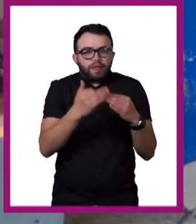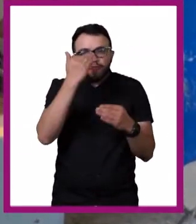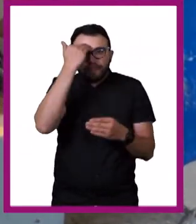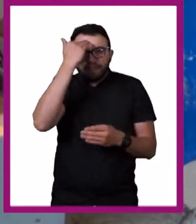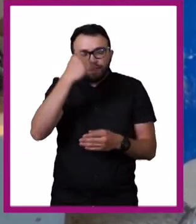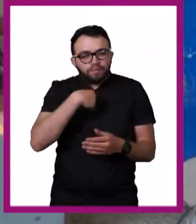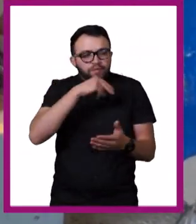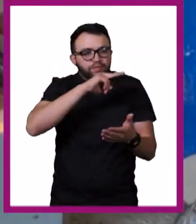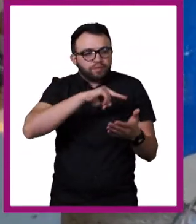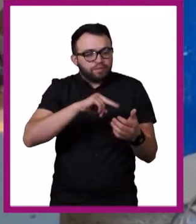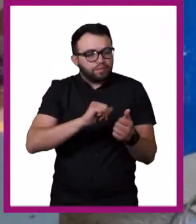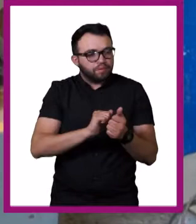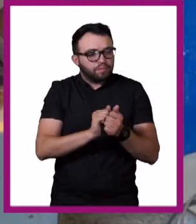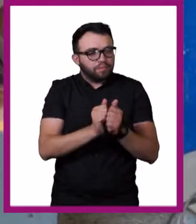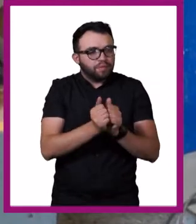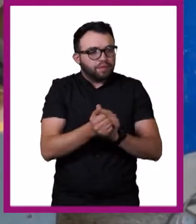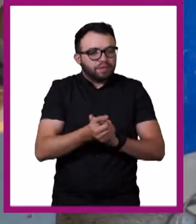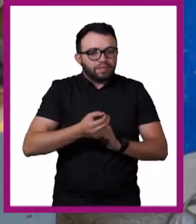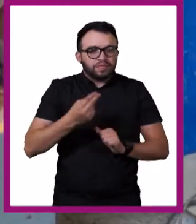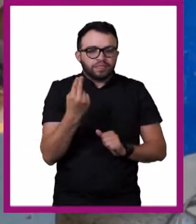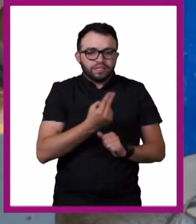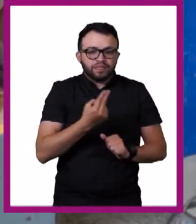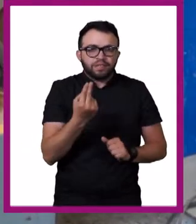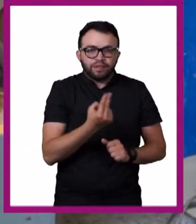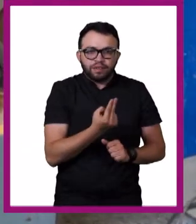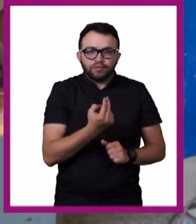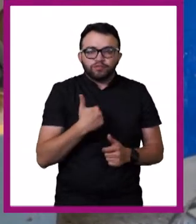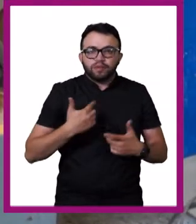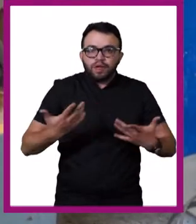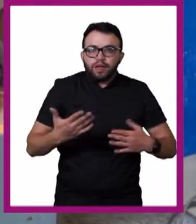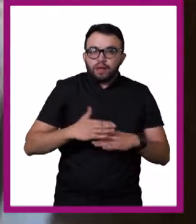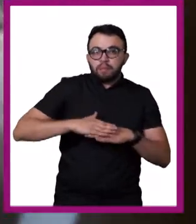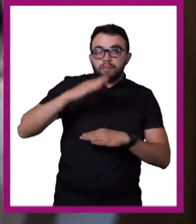al tiempo en el que uno se está involucrando con su obra.